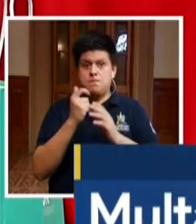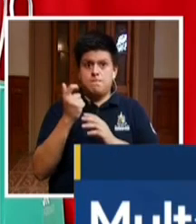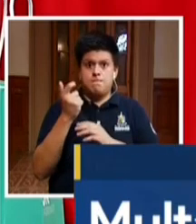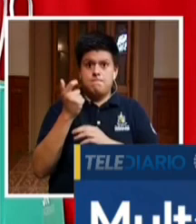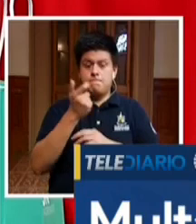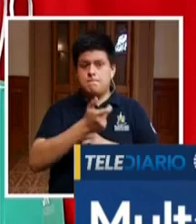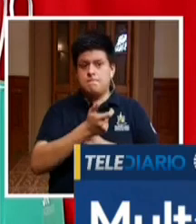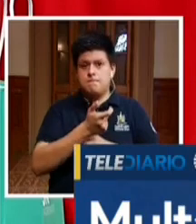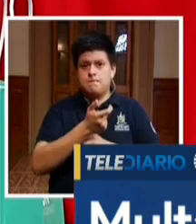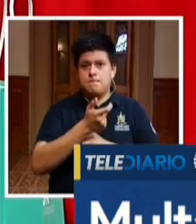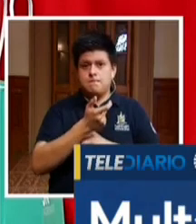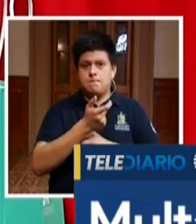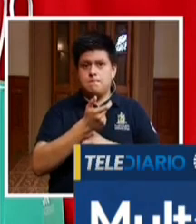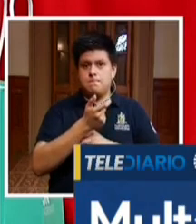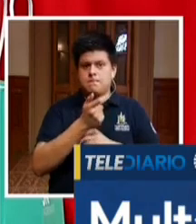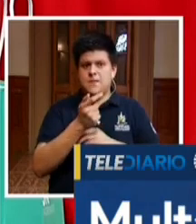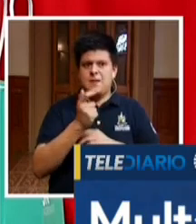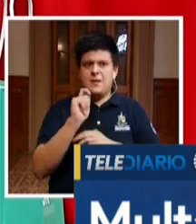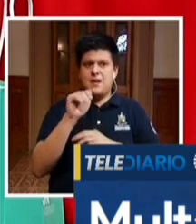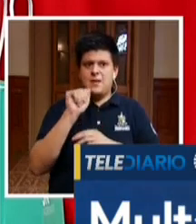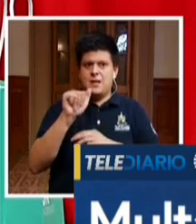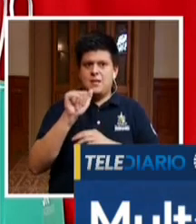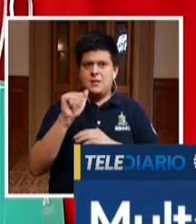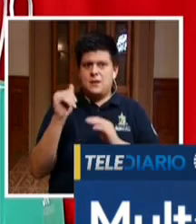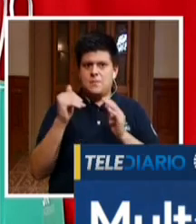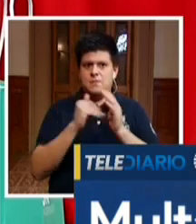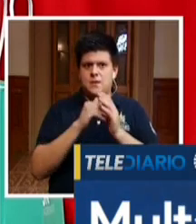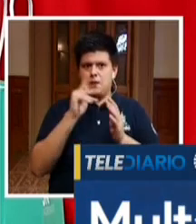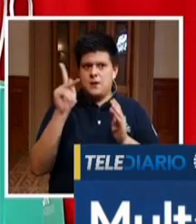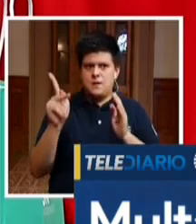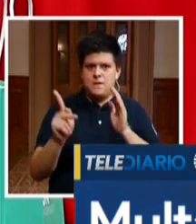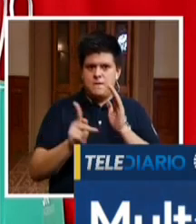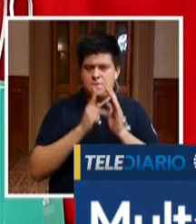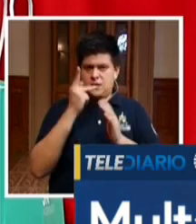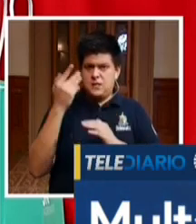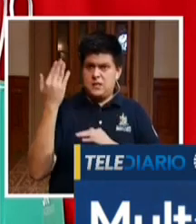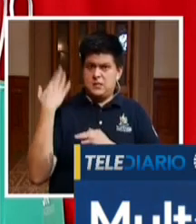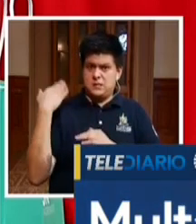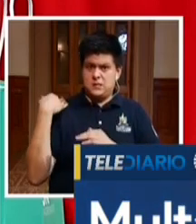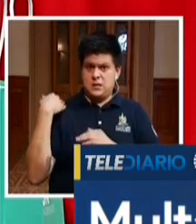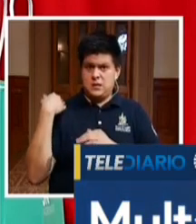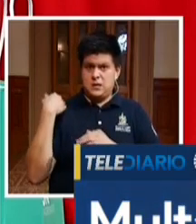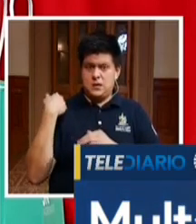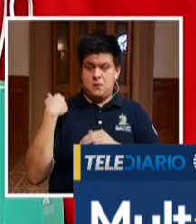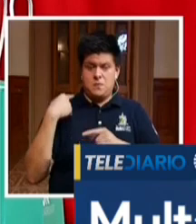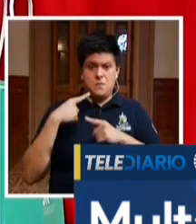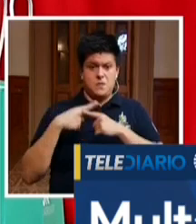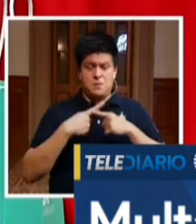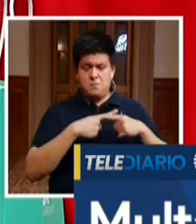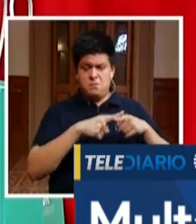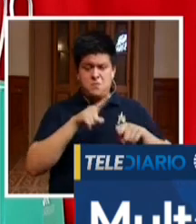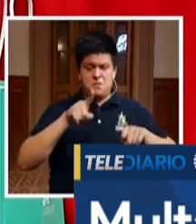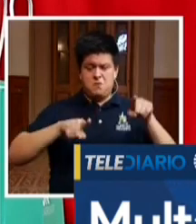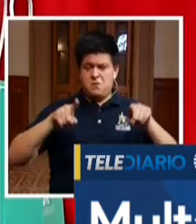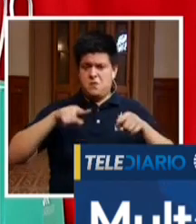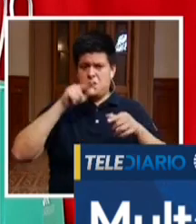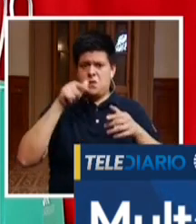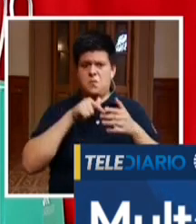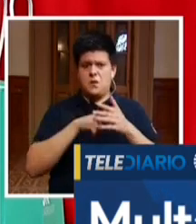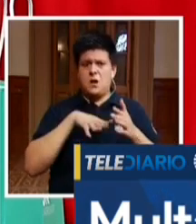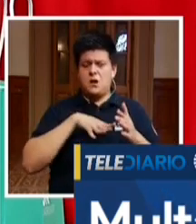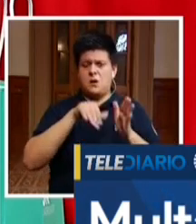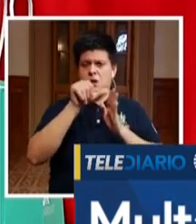al salario mínimo diario vigente en la zona económica de que se trate, establecido en el